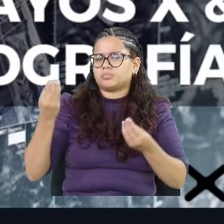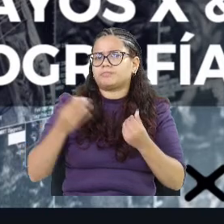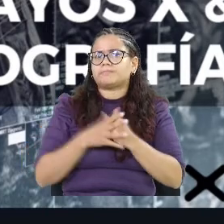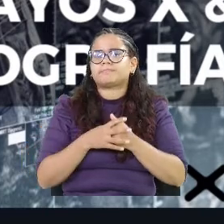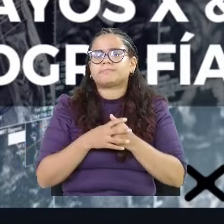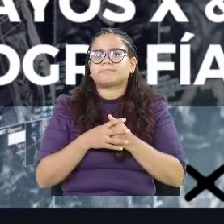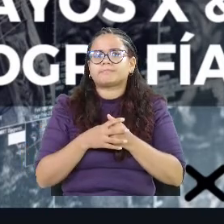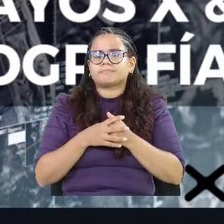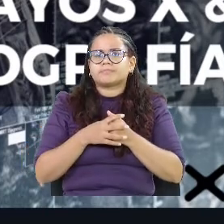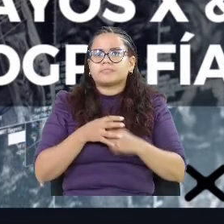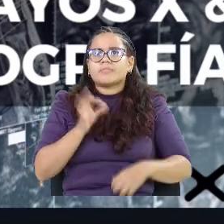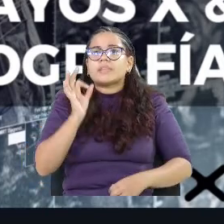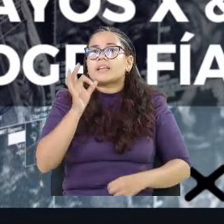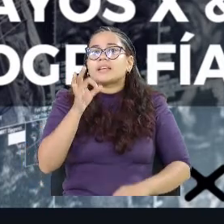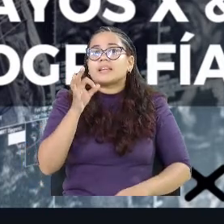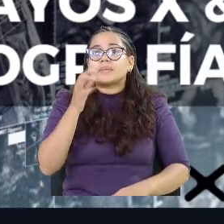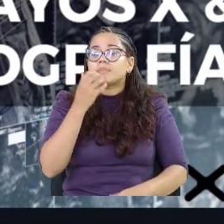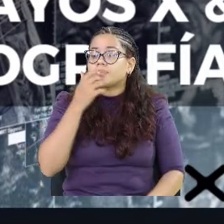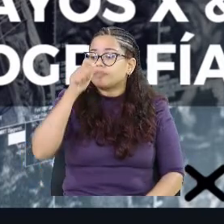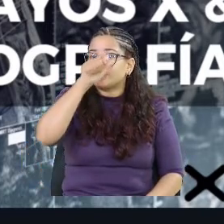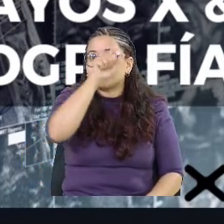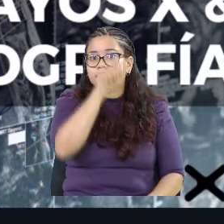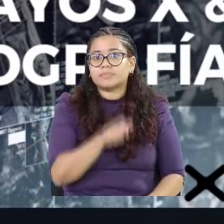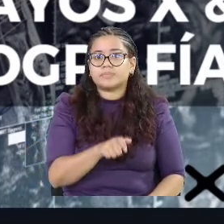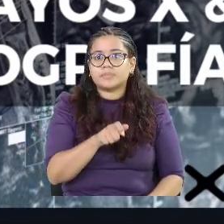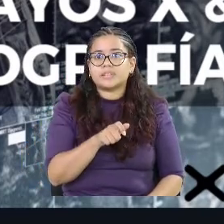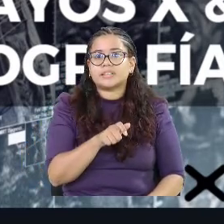siempre a un paciente cuando tiene